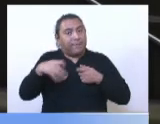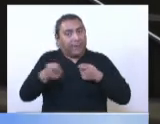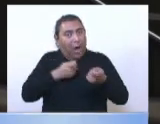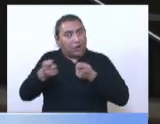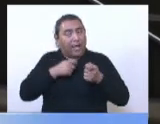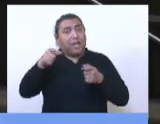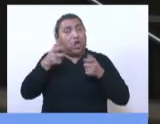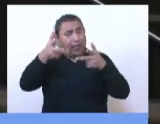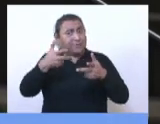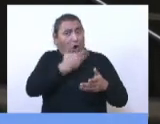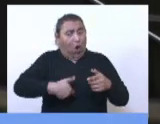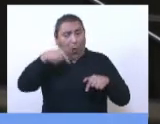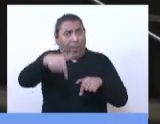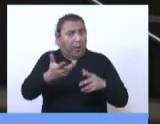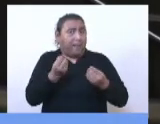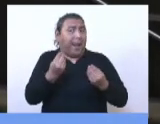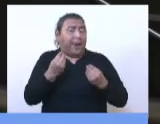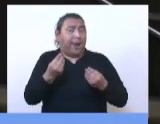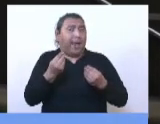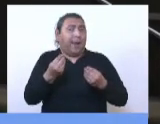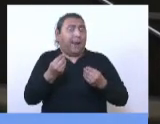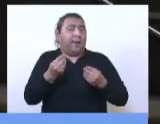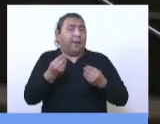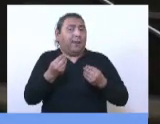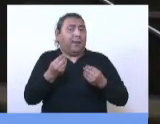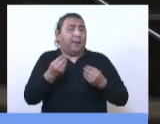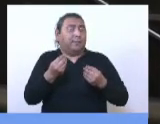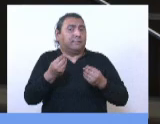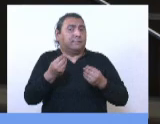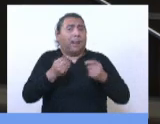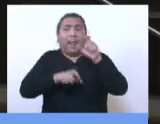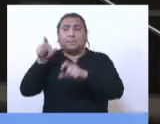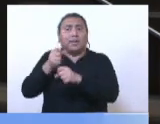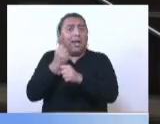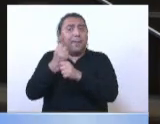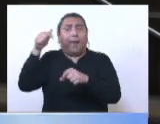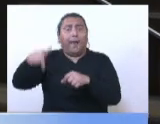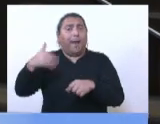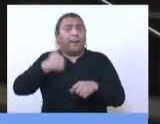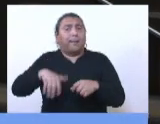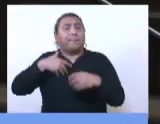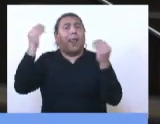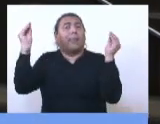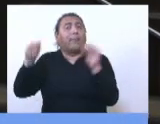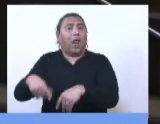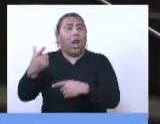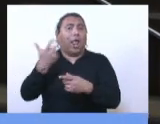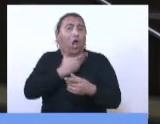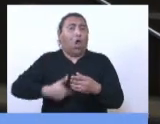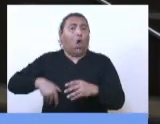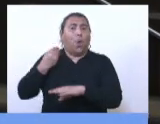gobierno para que para hacerles la vida un poquito más llevadera a los trabajadores argentinos que perdieron en el gobierno de macri perdimos